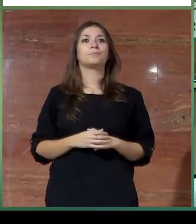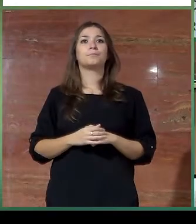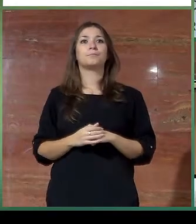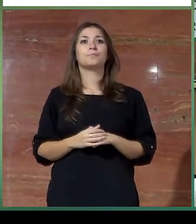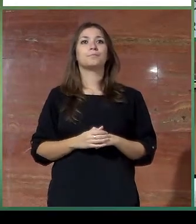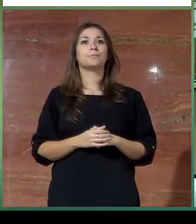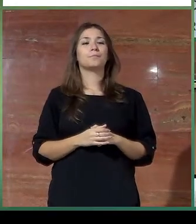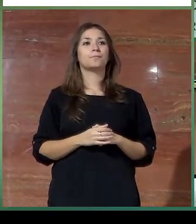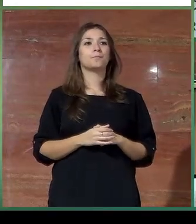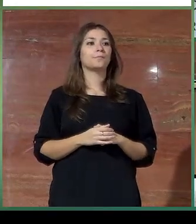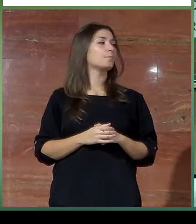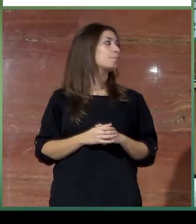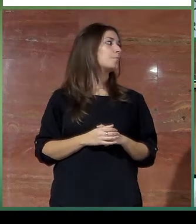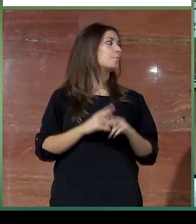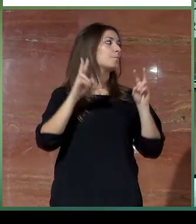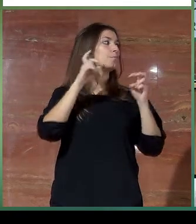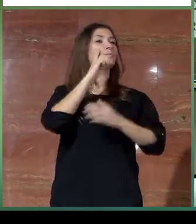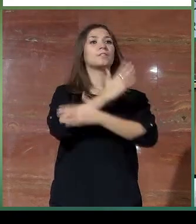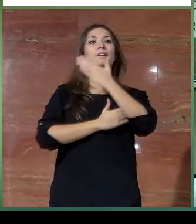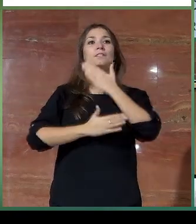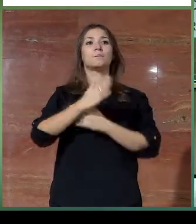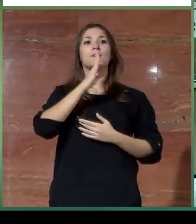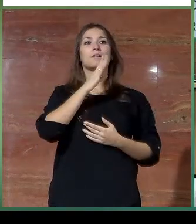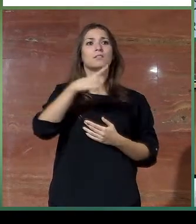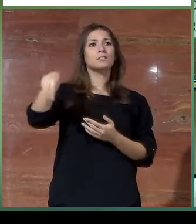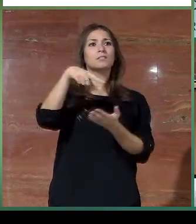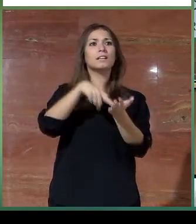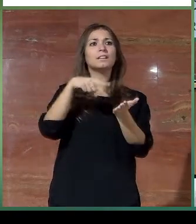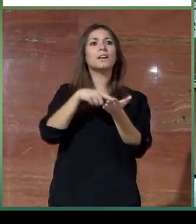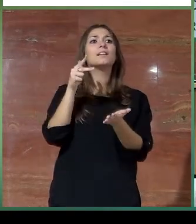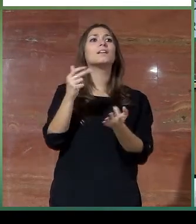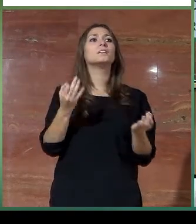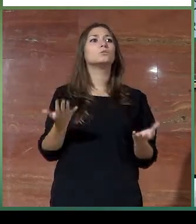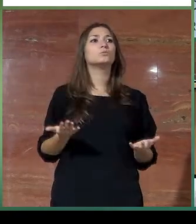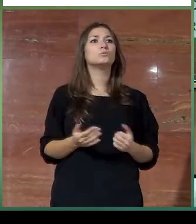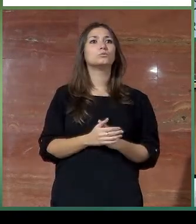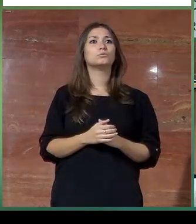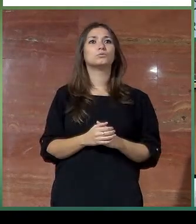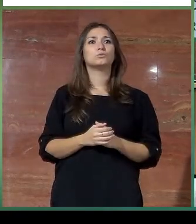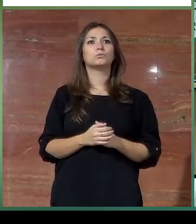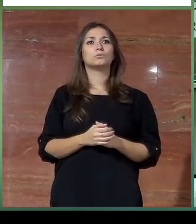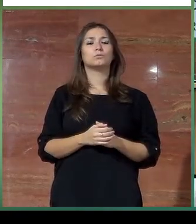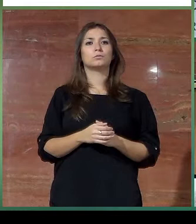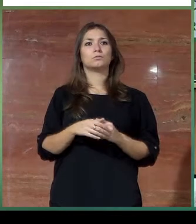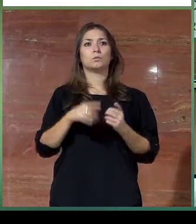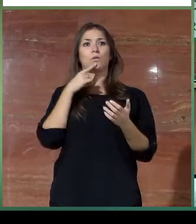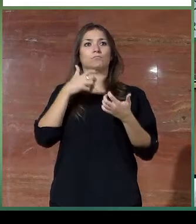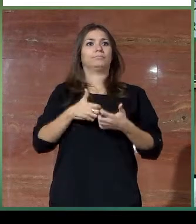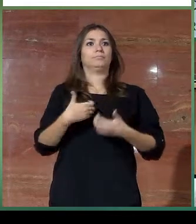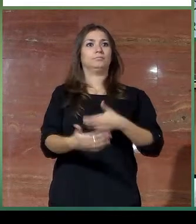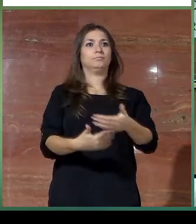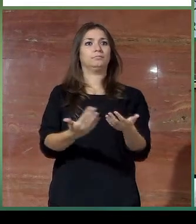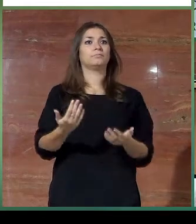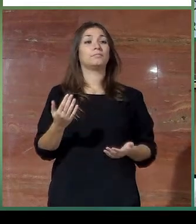¿No se han dormido las organizaciones de la discapacidad a la hora de exigir derechos? De mentalizar,